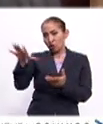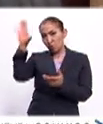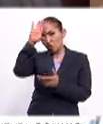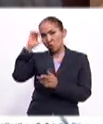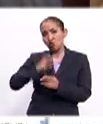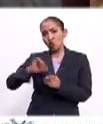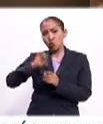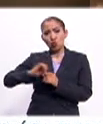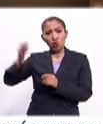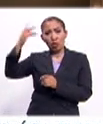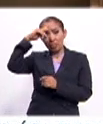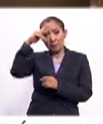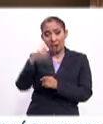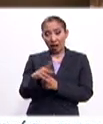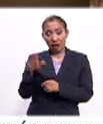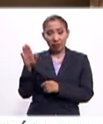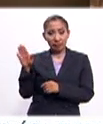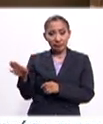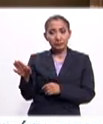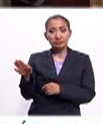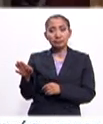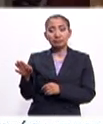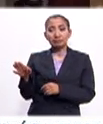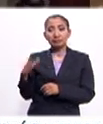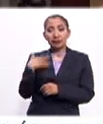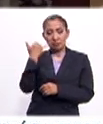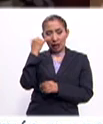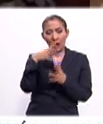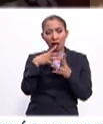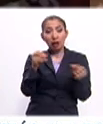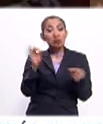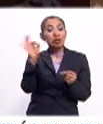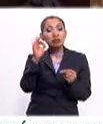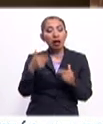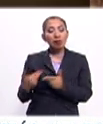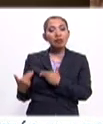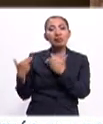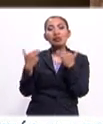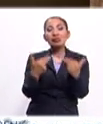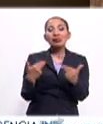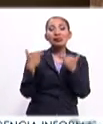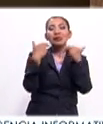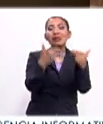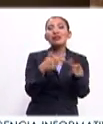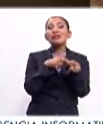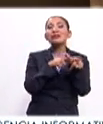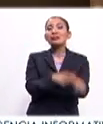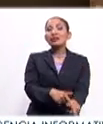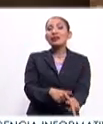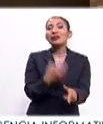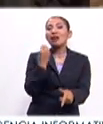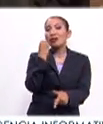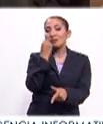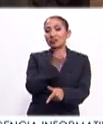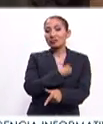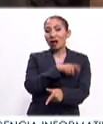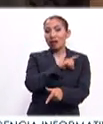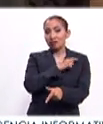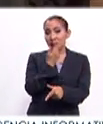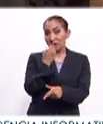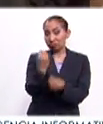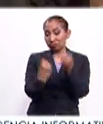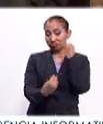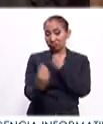mayoría de las culturas tradicionales en México, habrían desaparecido si no hubieran sido sanamente